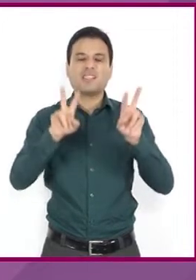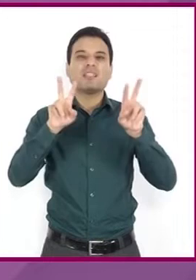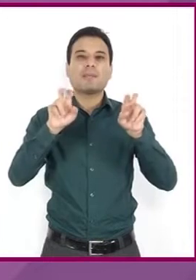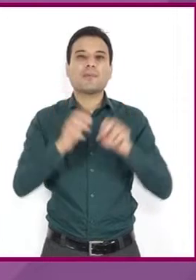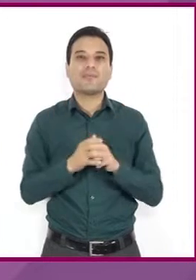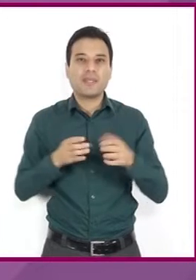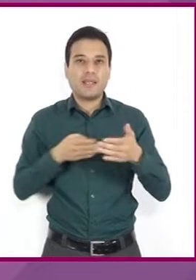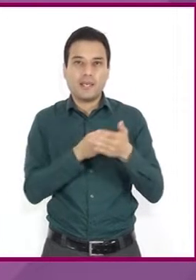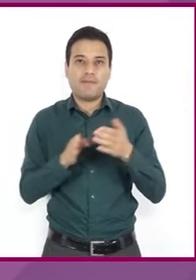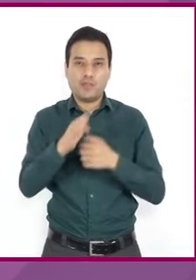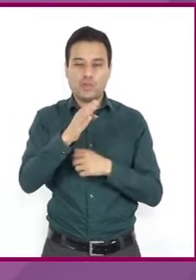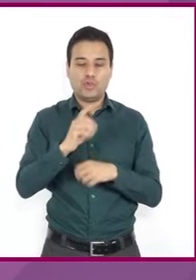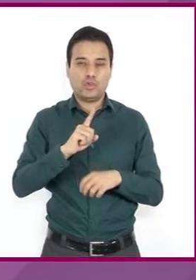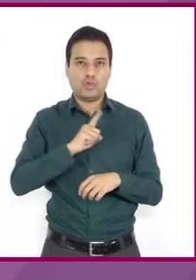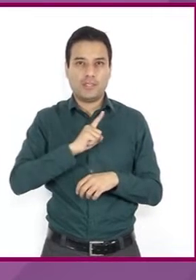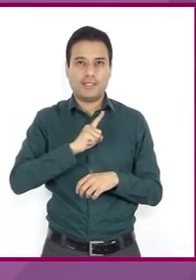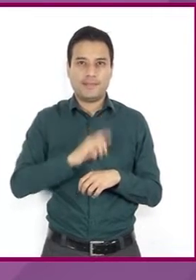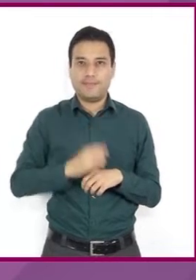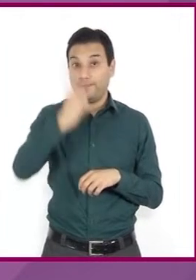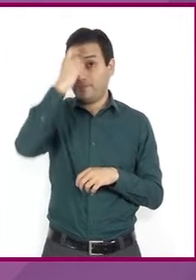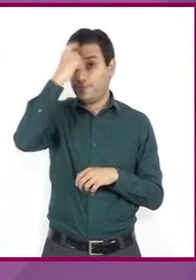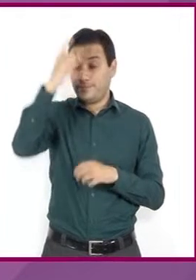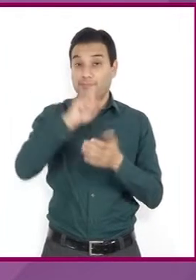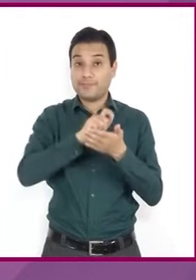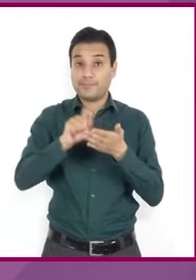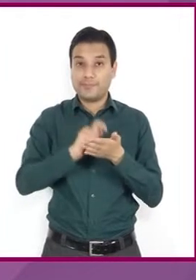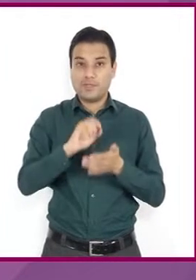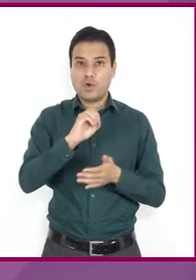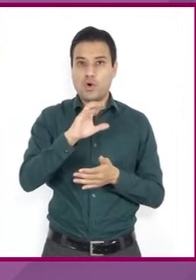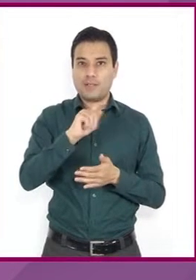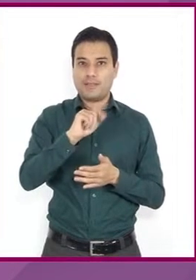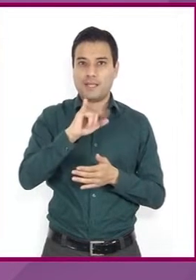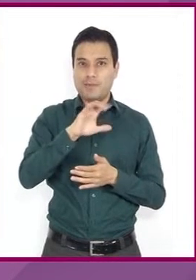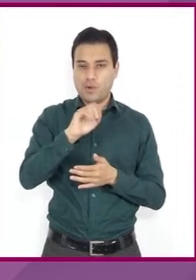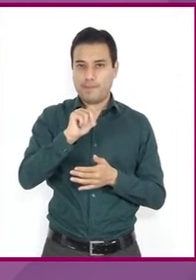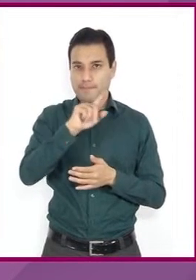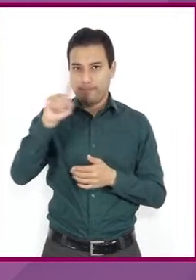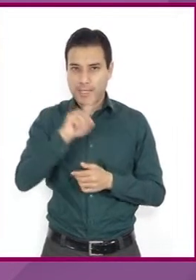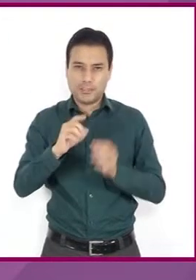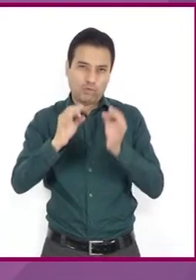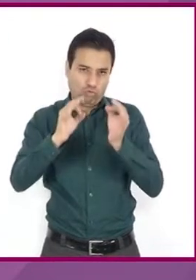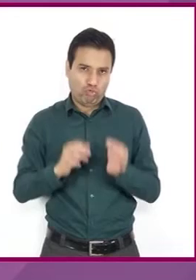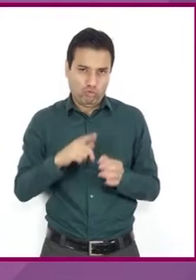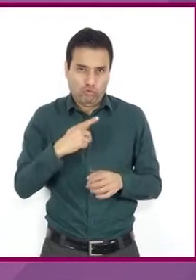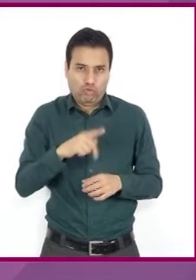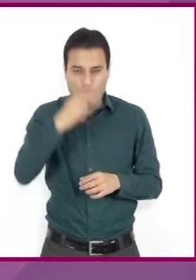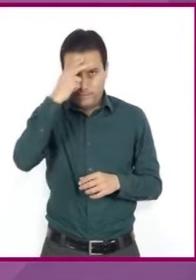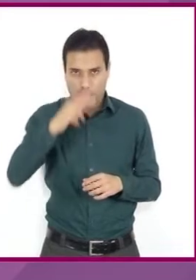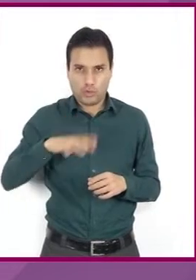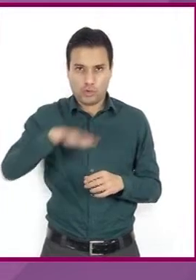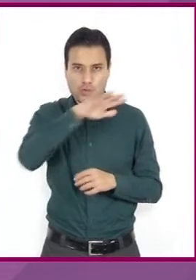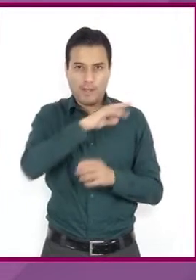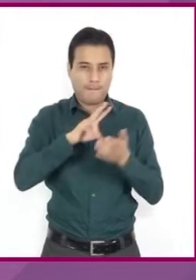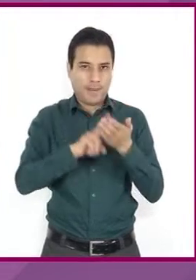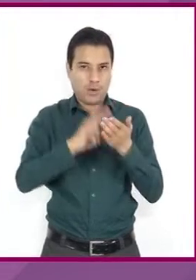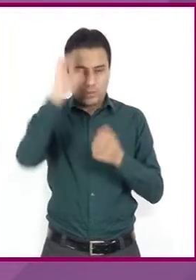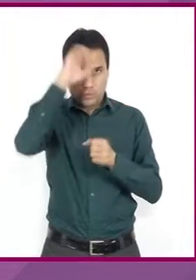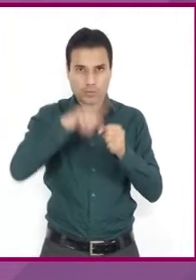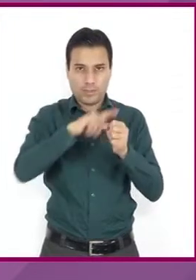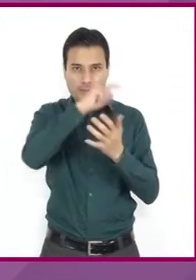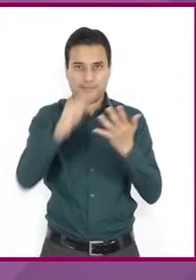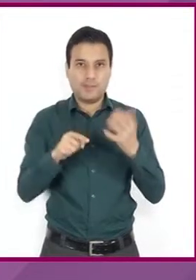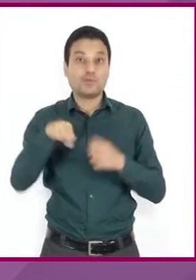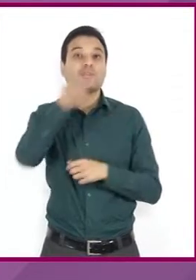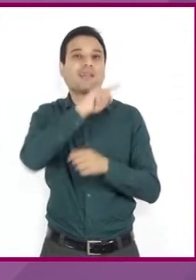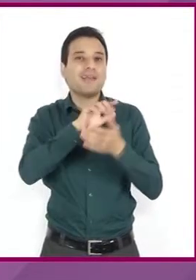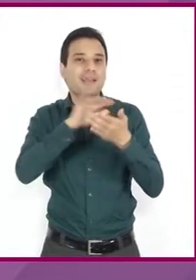soledad, ensayo del escritor Octavio Paz, que trata de la identidad de México y sus valores culturales. ¿Y ustedes? ¿Cuál van a